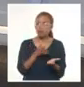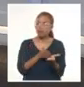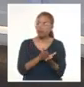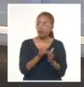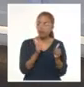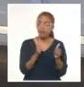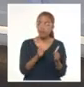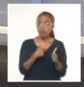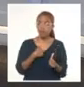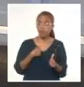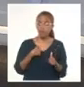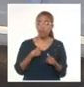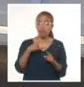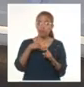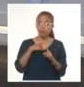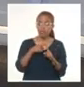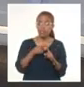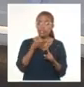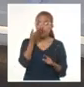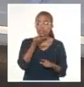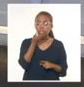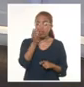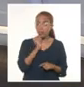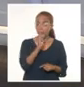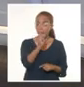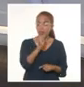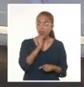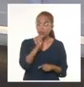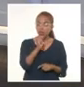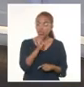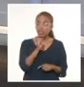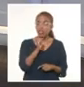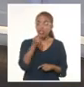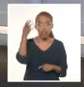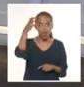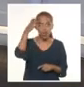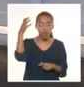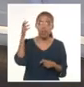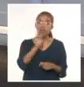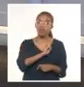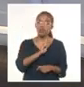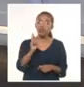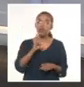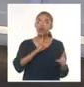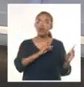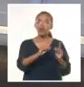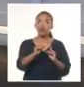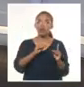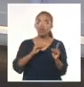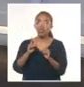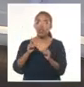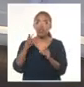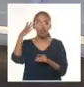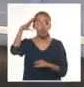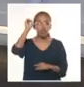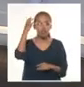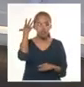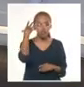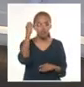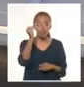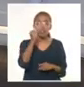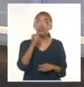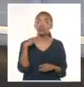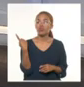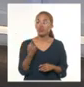Soy testigo como periodista del empeño del gobierno revolucionario por el diálogo y el entendimiento entre vecinos que somos, como se demostró